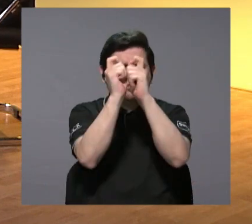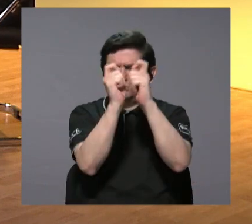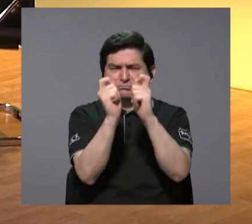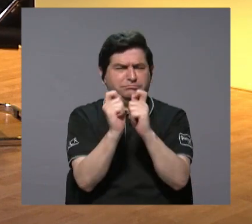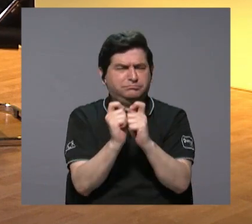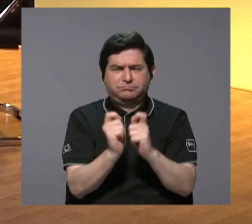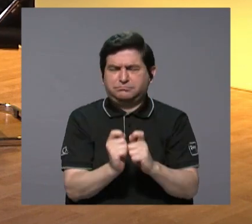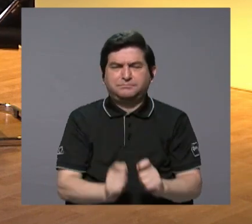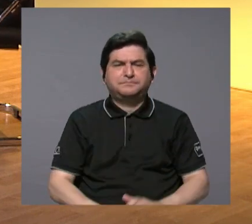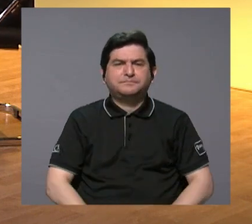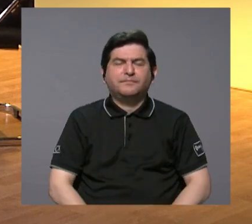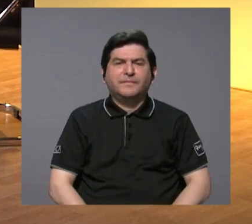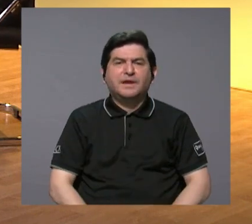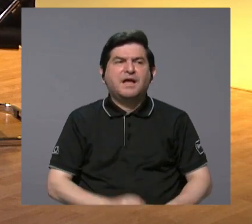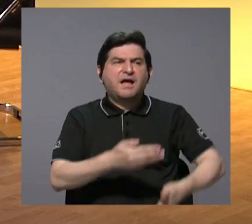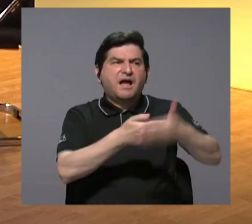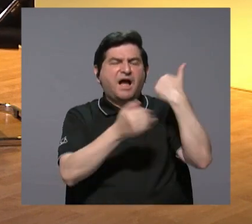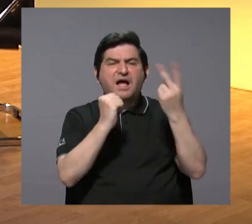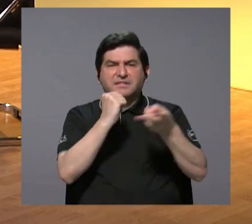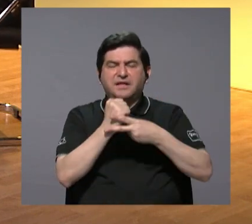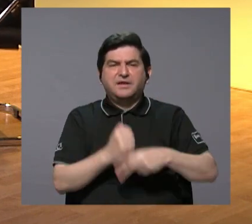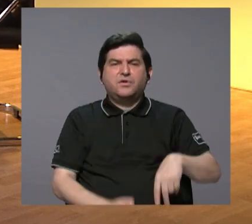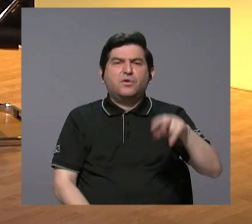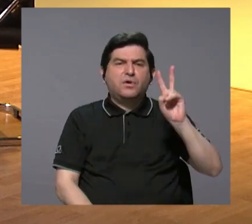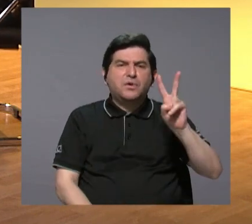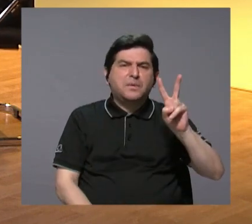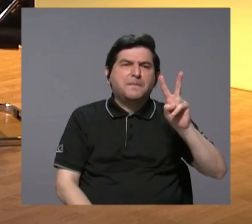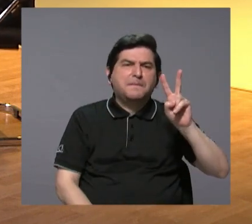aquí. La vez pasada tuvimos 25